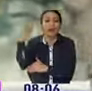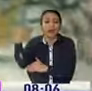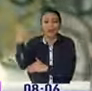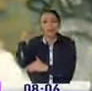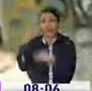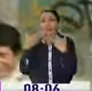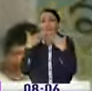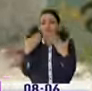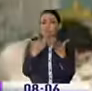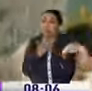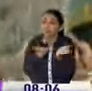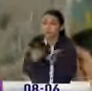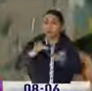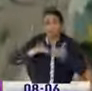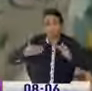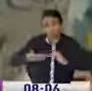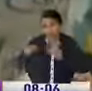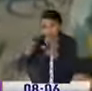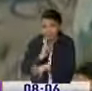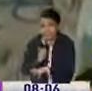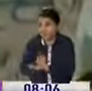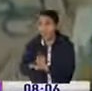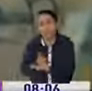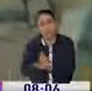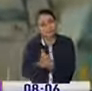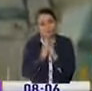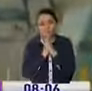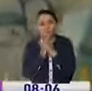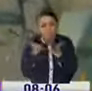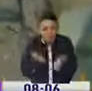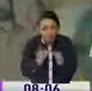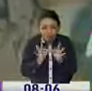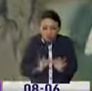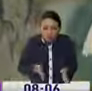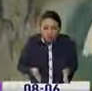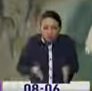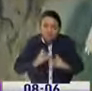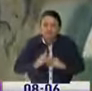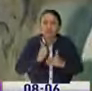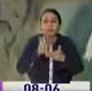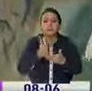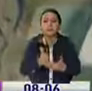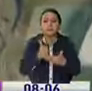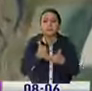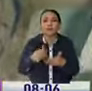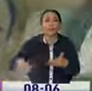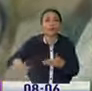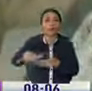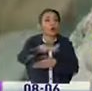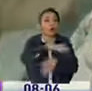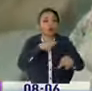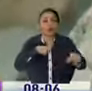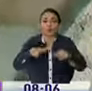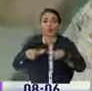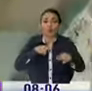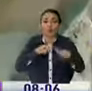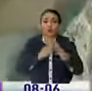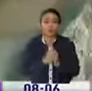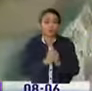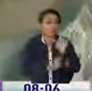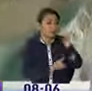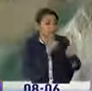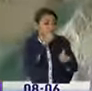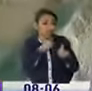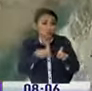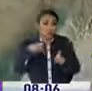servicio a la comunidad nos haga esta obra, ya que es de beneficio para todo el sector. Es bastante